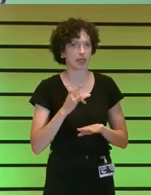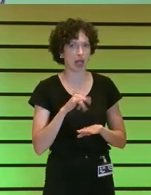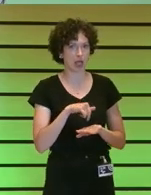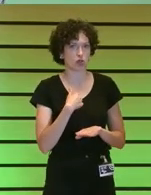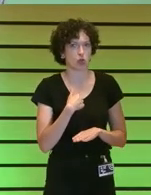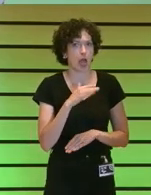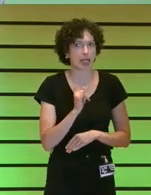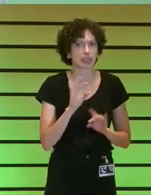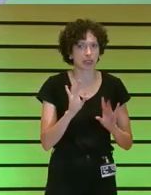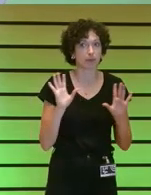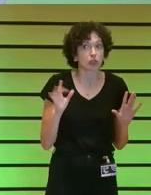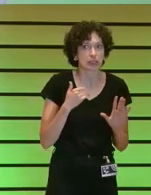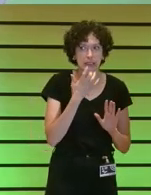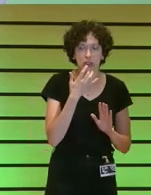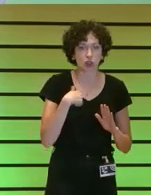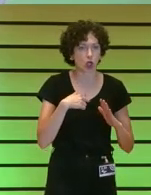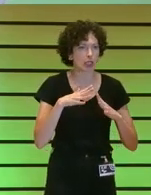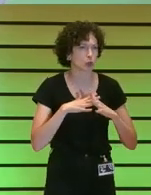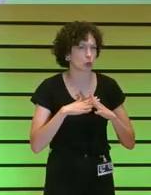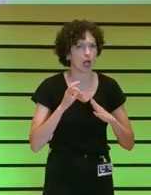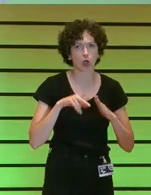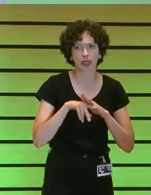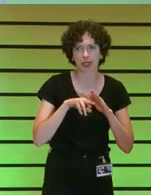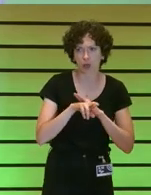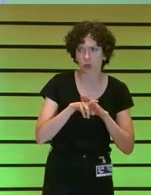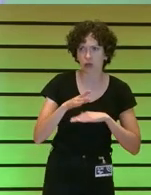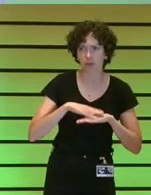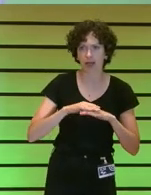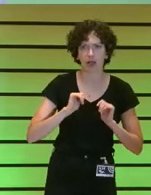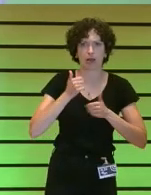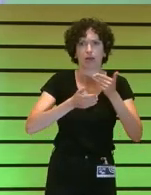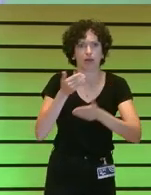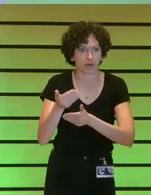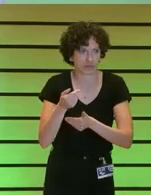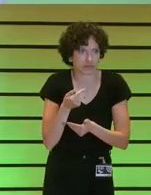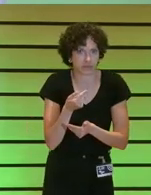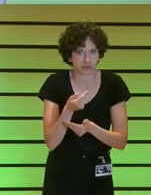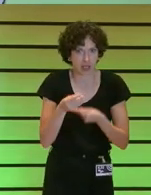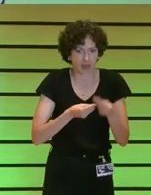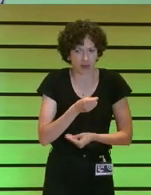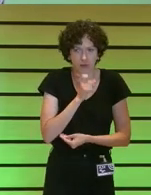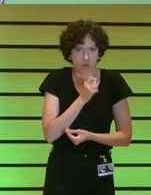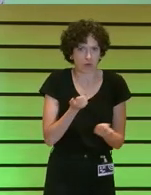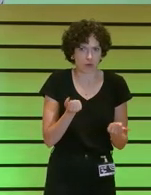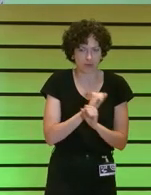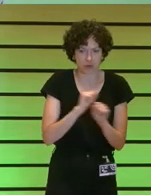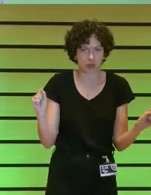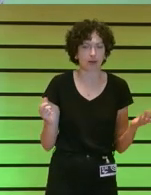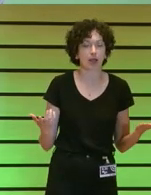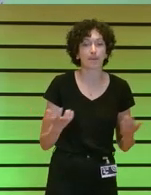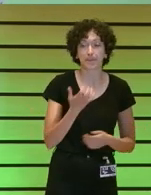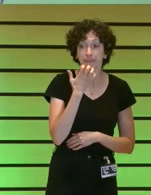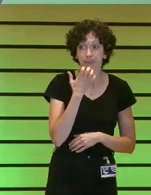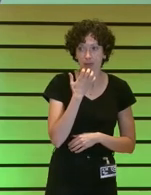un tema si no tengo la infraestructura y los medios para ponerlo en marcha va a ser muy difícil que yo lo haga voy a poner un ejemplo